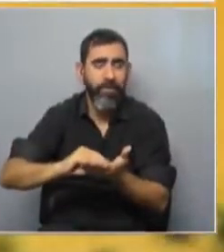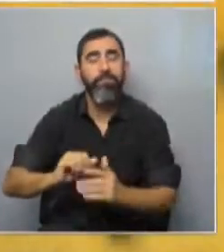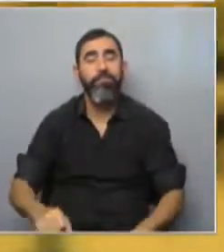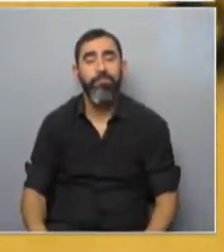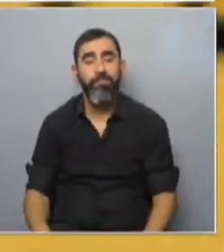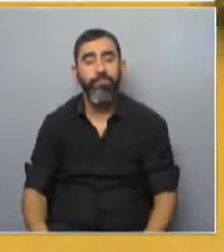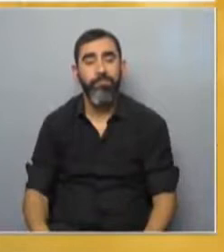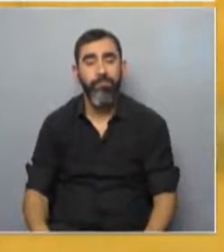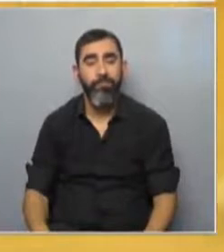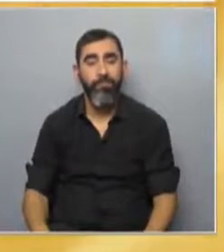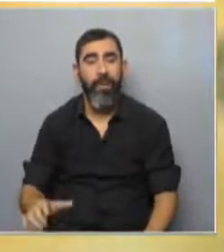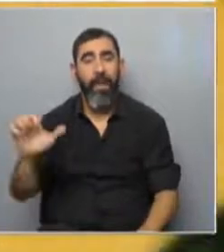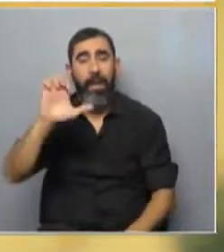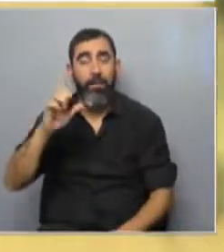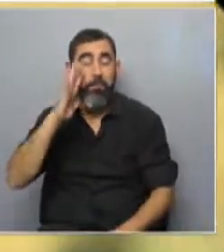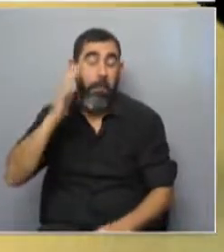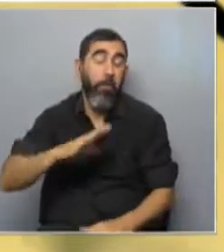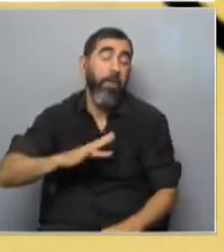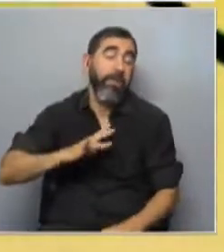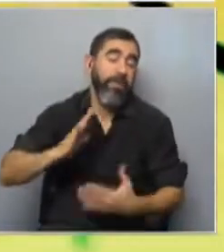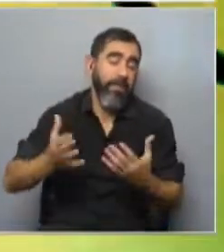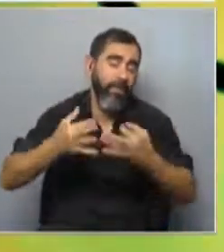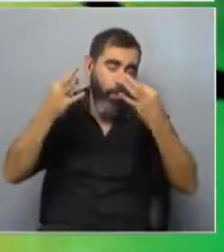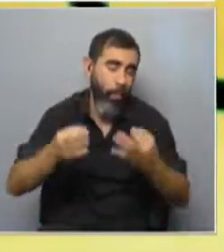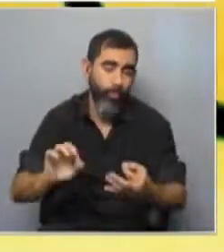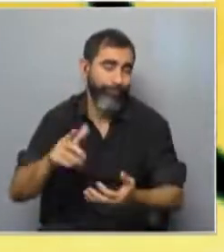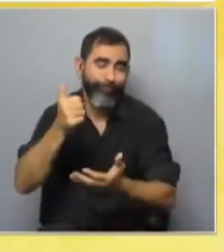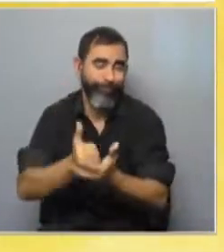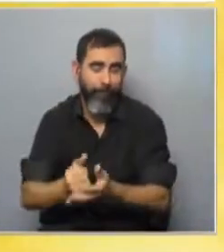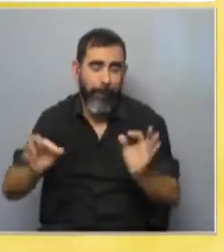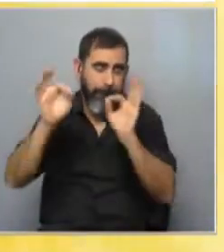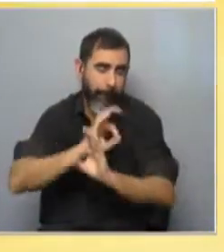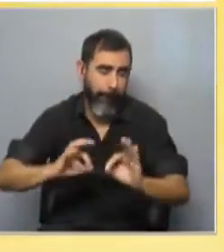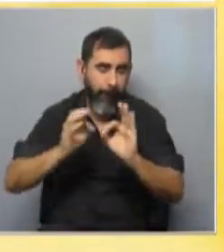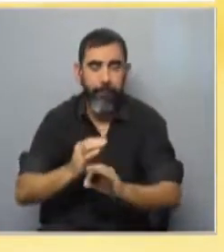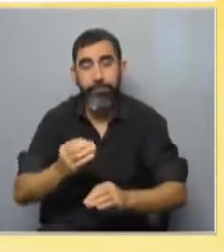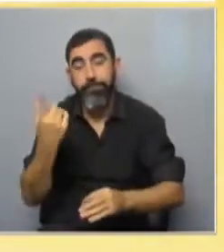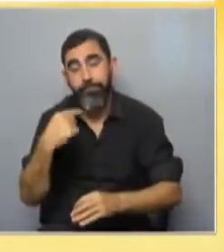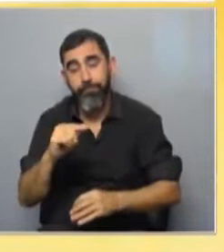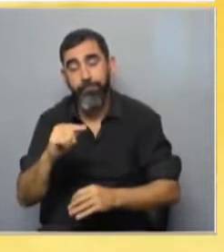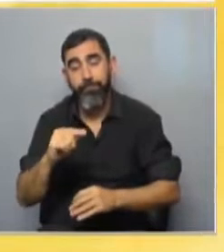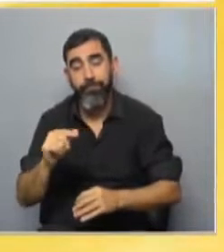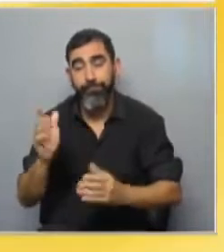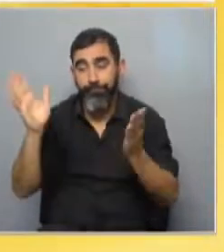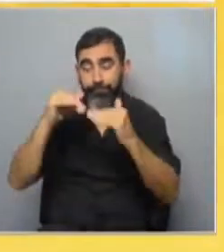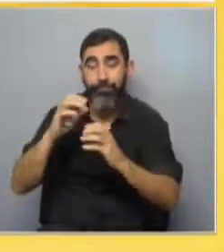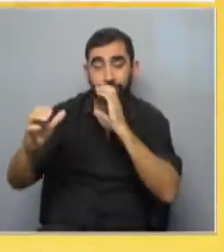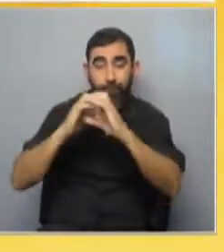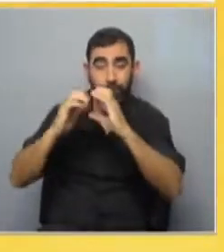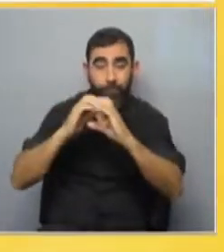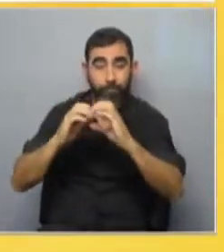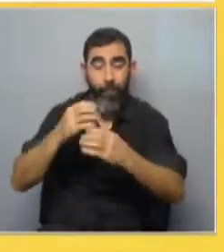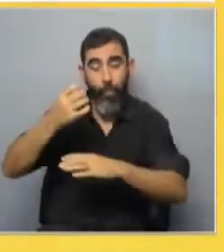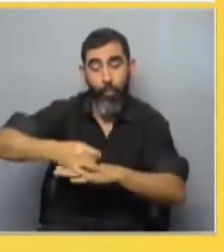y no estábamos, era enero, estaríamos de licencia. O justo a esa hora, no sé. El caso es que al no poder comunicarse con